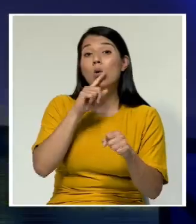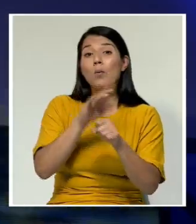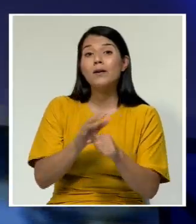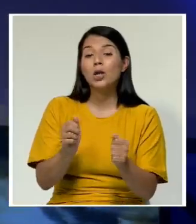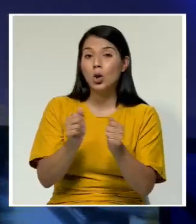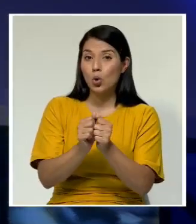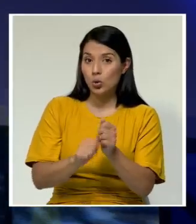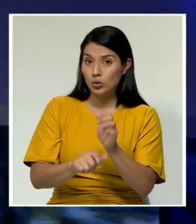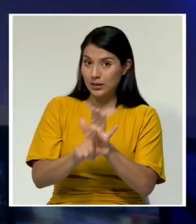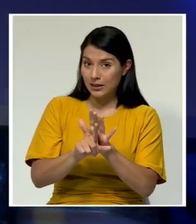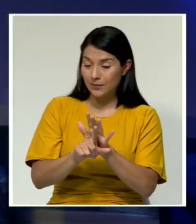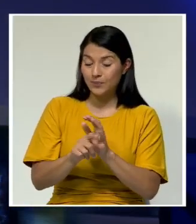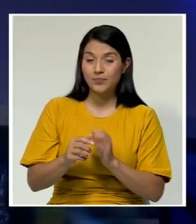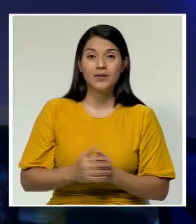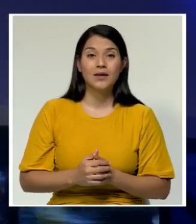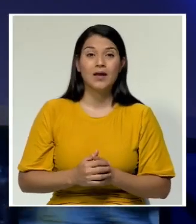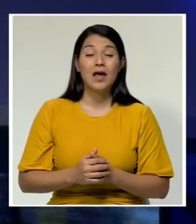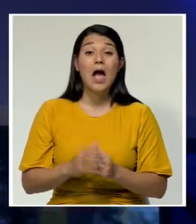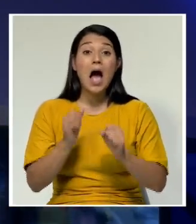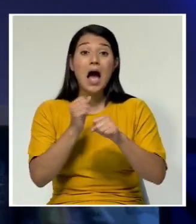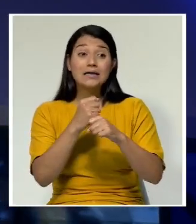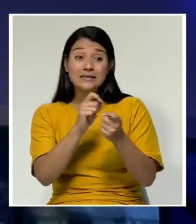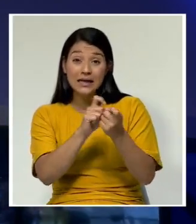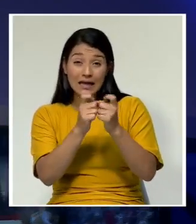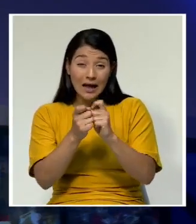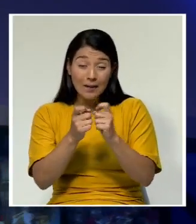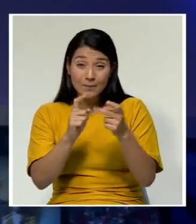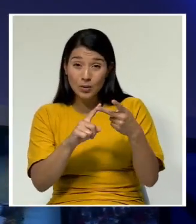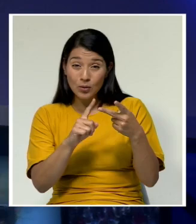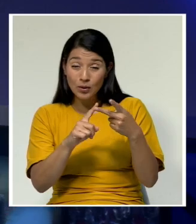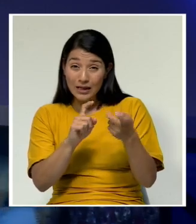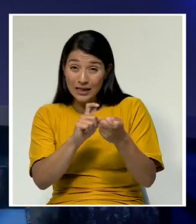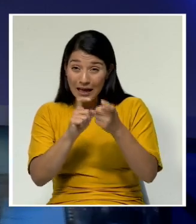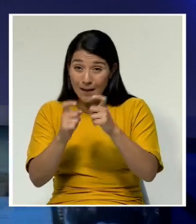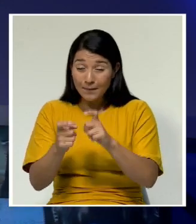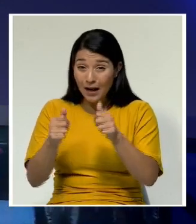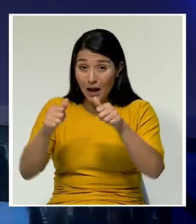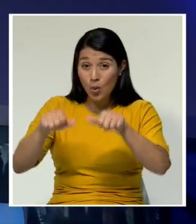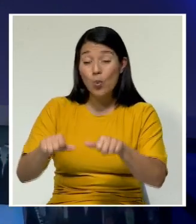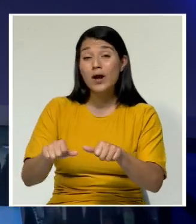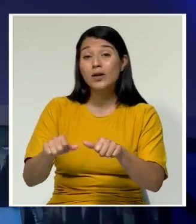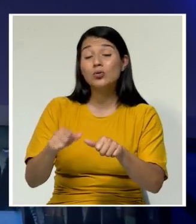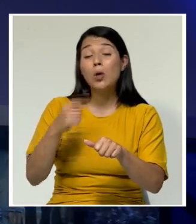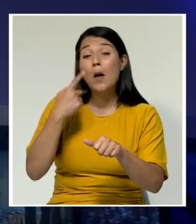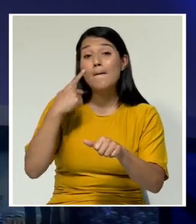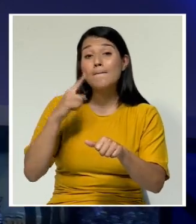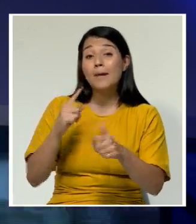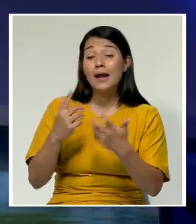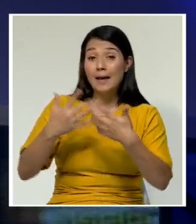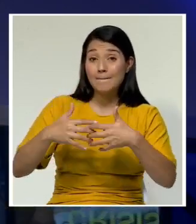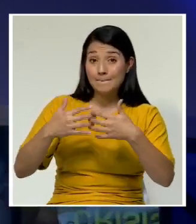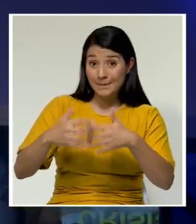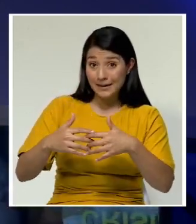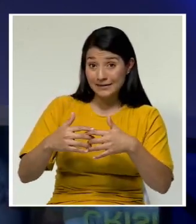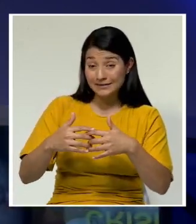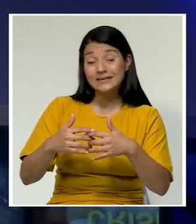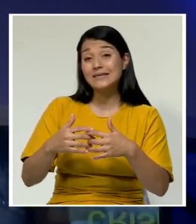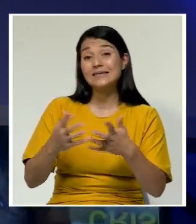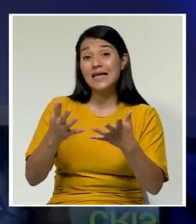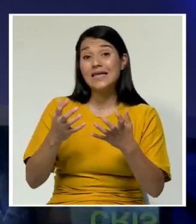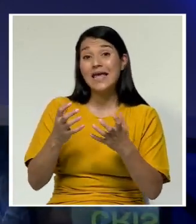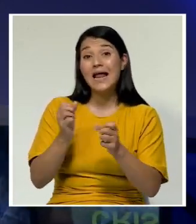dura es, no puede profundizar el déficit fiscal, por lo menos no irresponsablemente. Por su parte, Eli Feinstein,